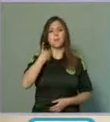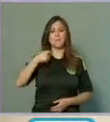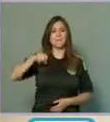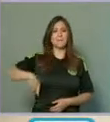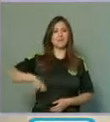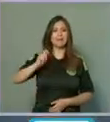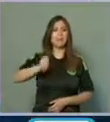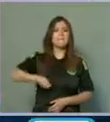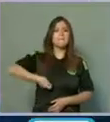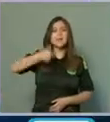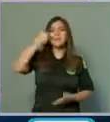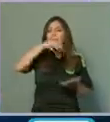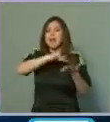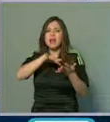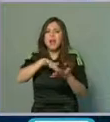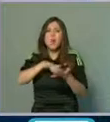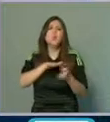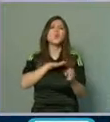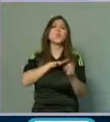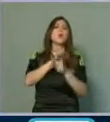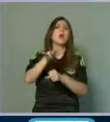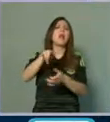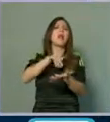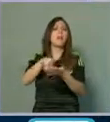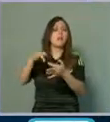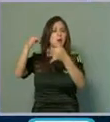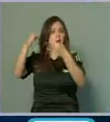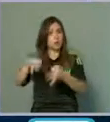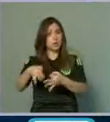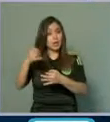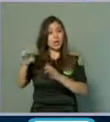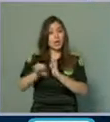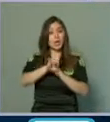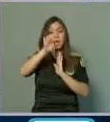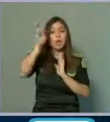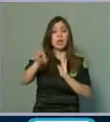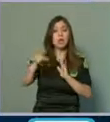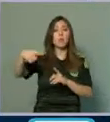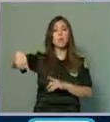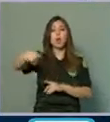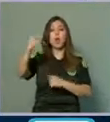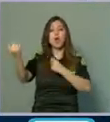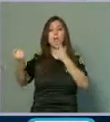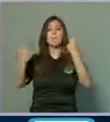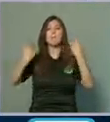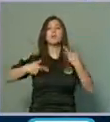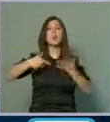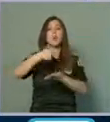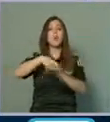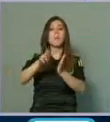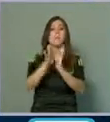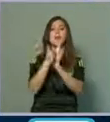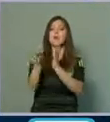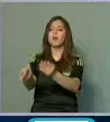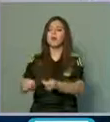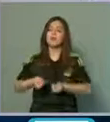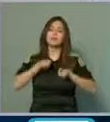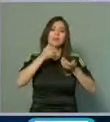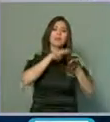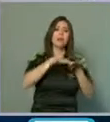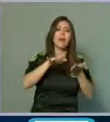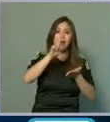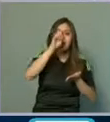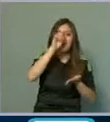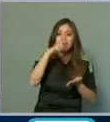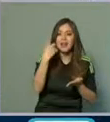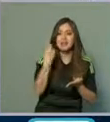que nos recomiendan? Porque sí, quiero decirlo, que tampoco es un autor tan fácil, o sea, sí es como complicado entenderlo por este rollo, ¿no? A lo